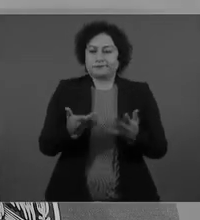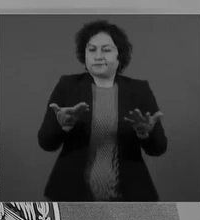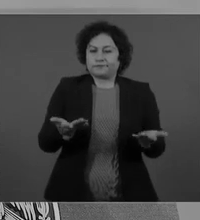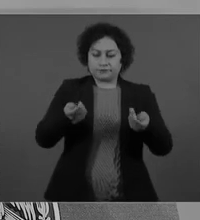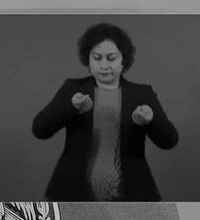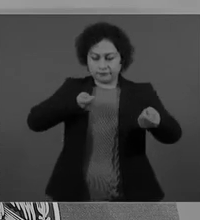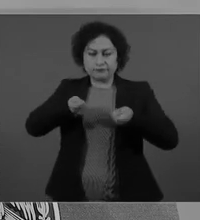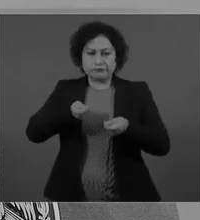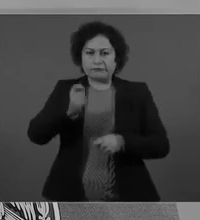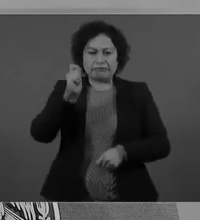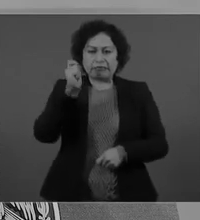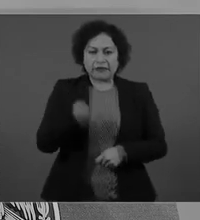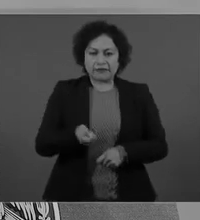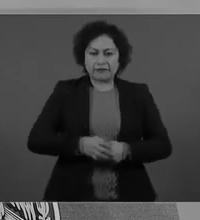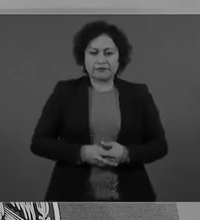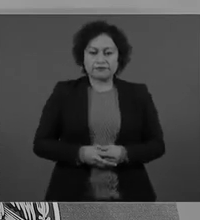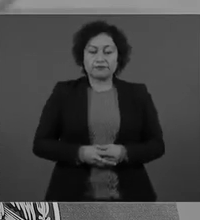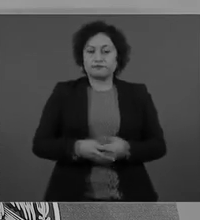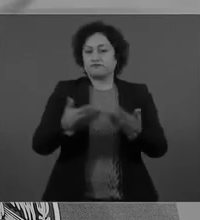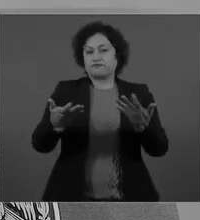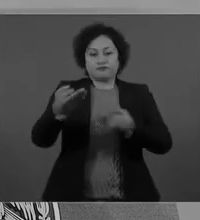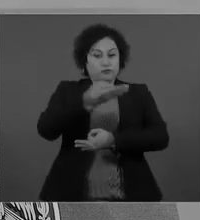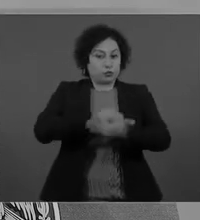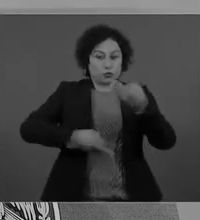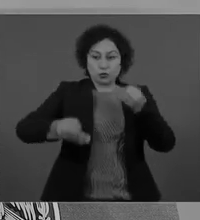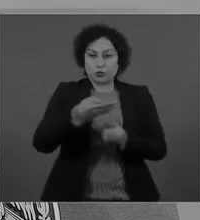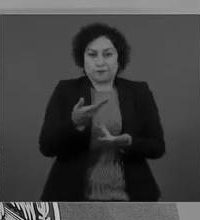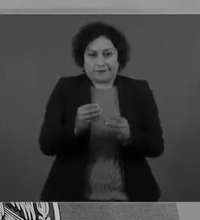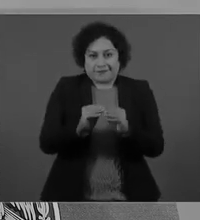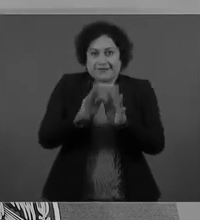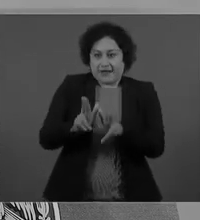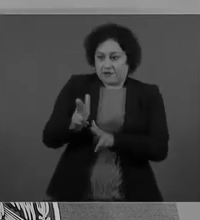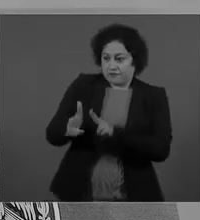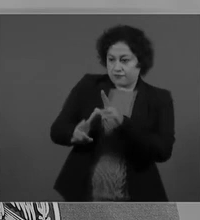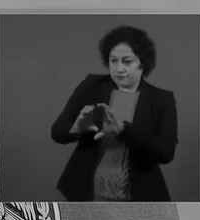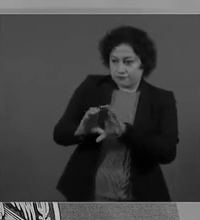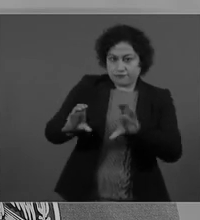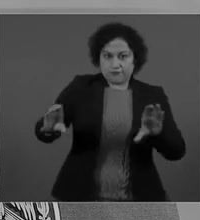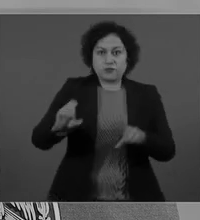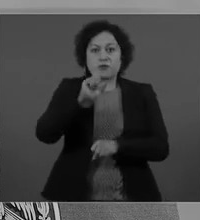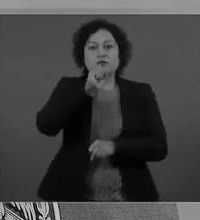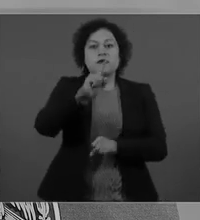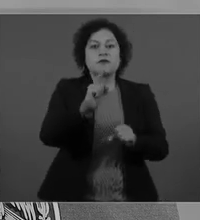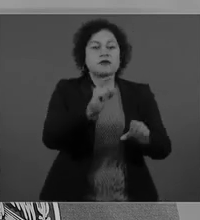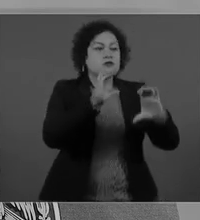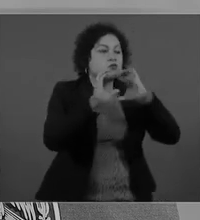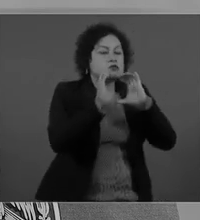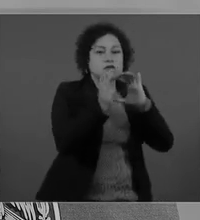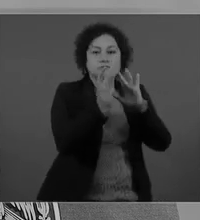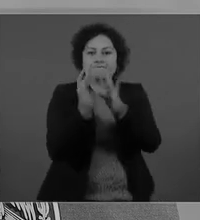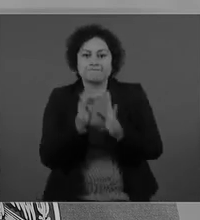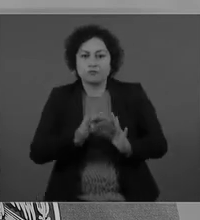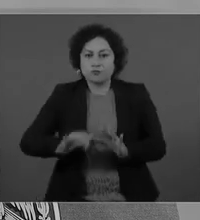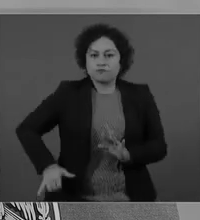Bueno, controla absolutamente todo. Obviamente el tren, las telecomunicaciones, los radios,